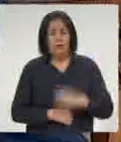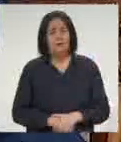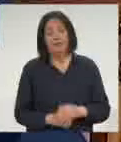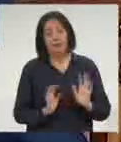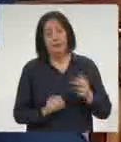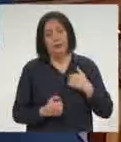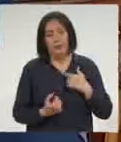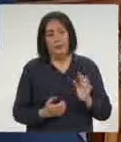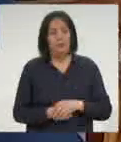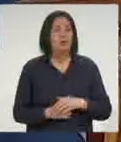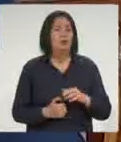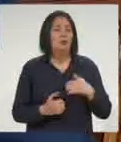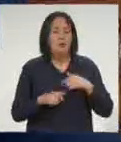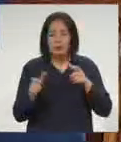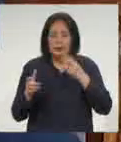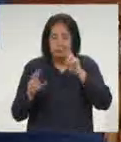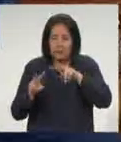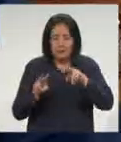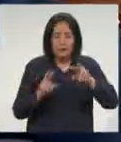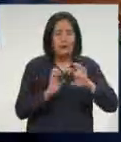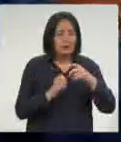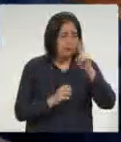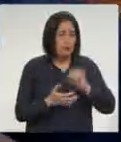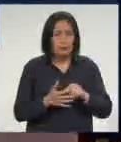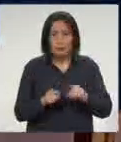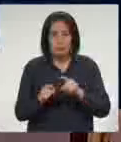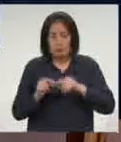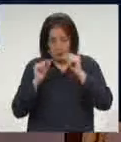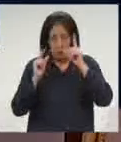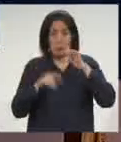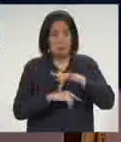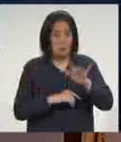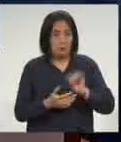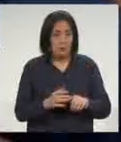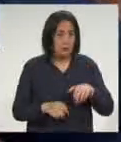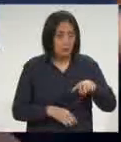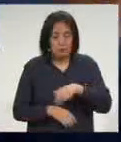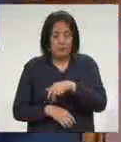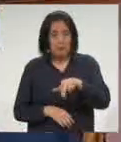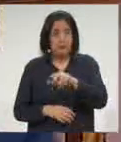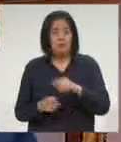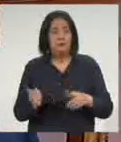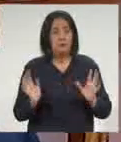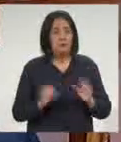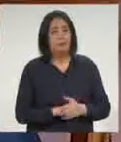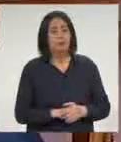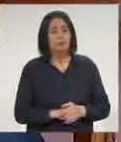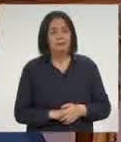yo he seguido la selección y como ustedes ahora se tienen que levantar temprano tienen que estar deambulando como noctámbulos